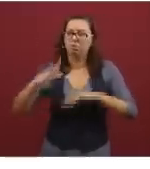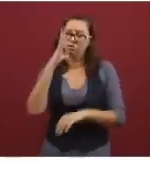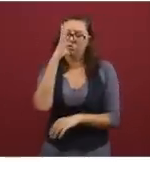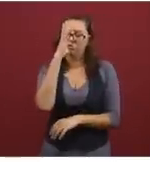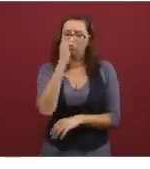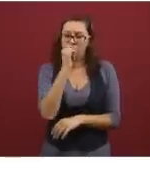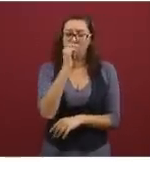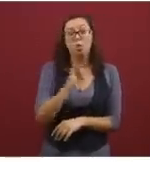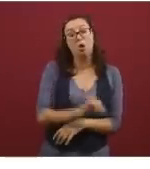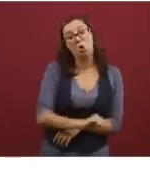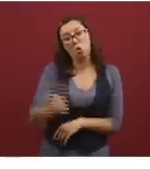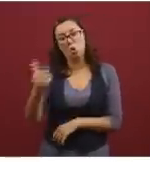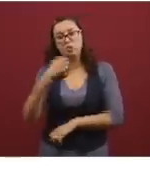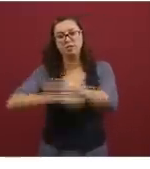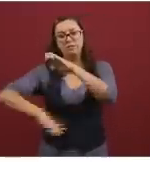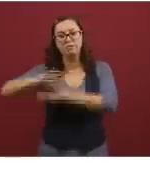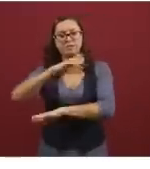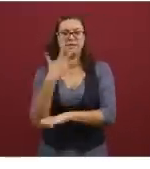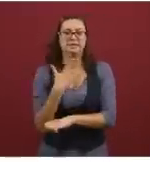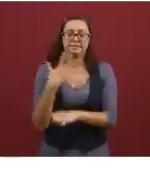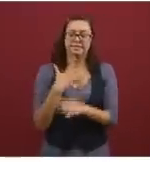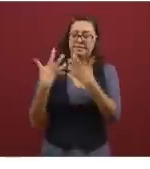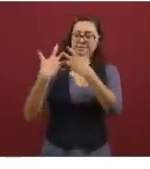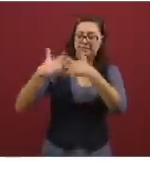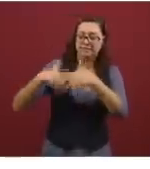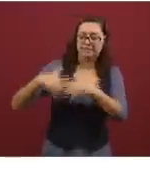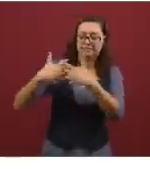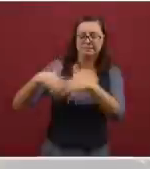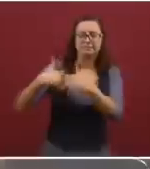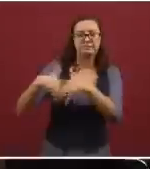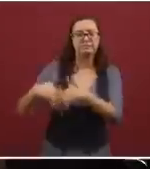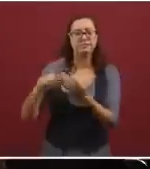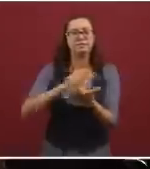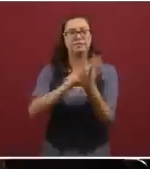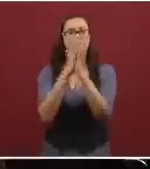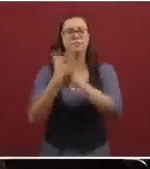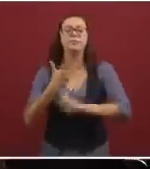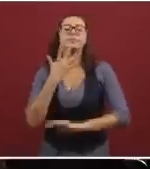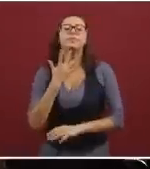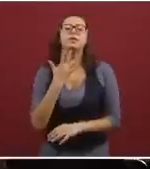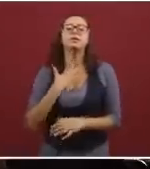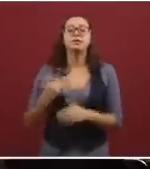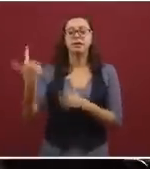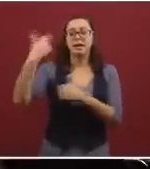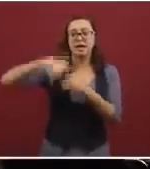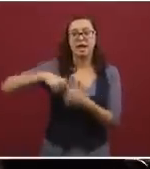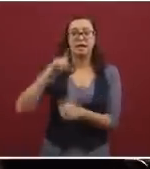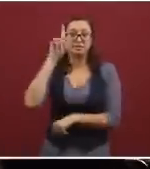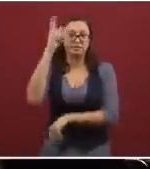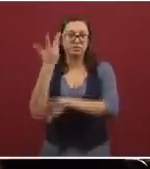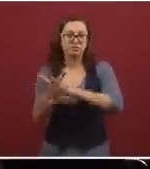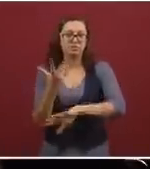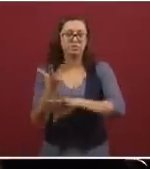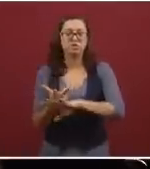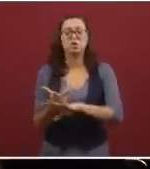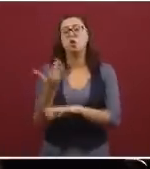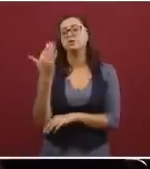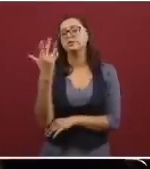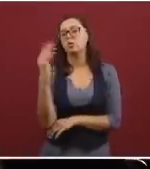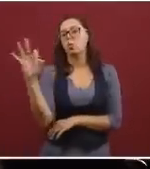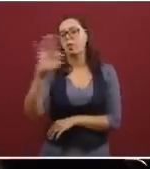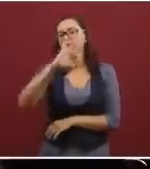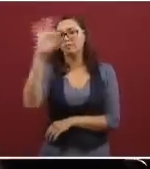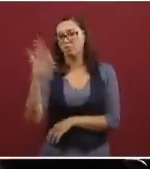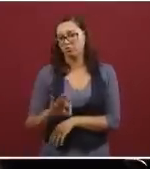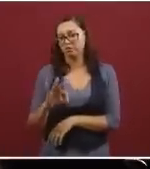una refinería. Somos propietarios del 50% de una refinería en Estados Unidos, Deer Park. Obviamente